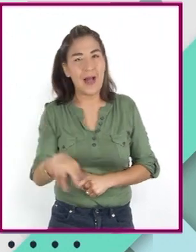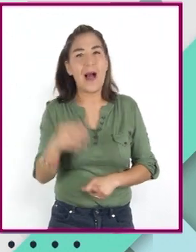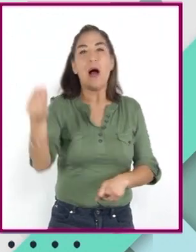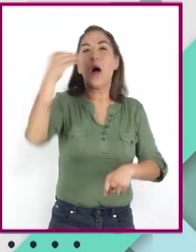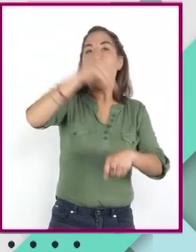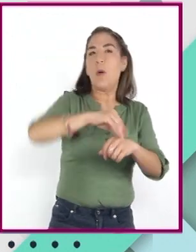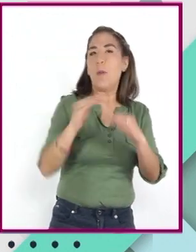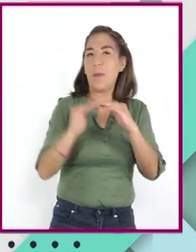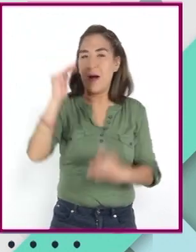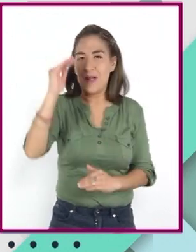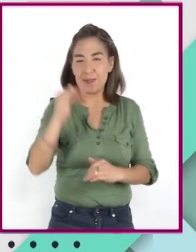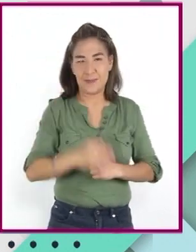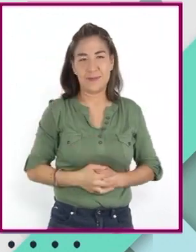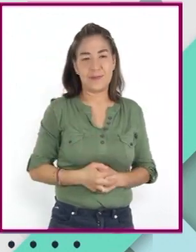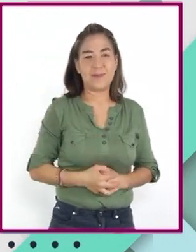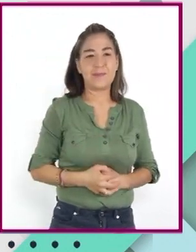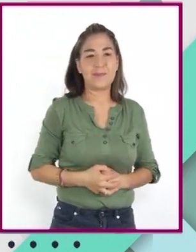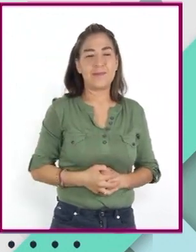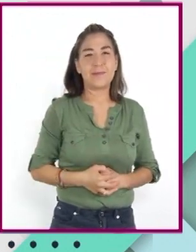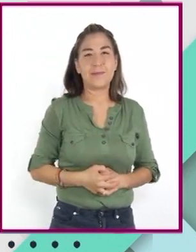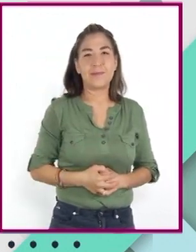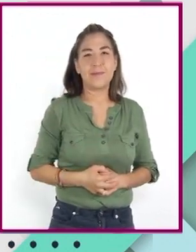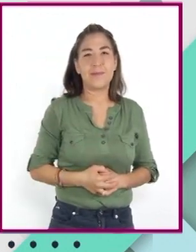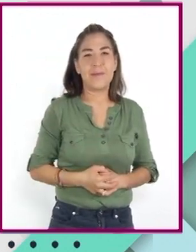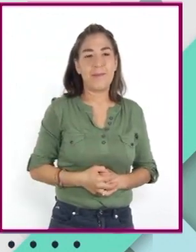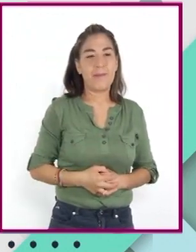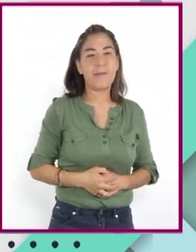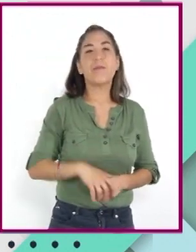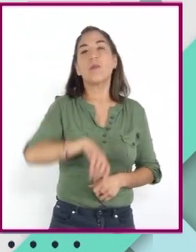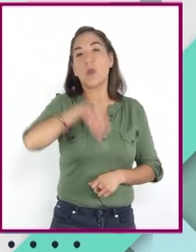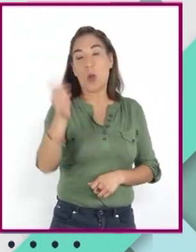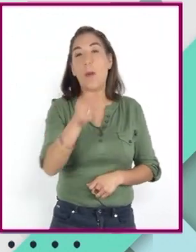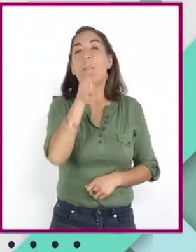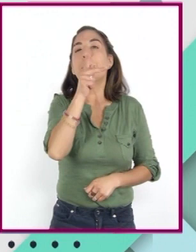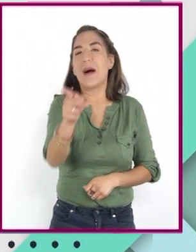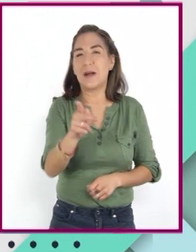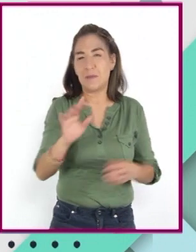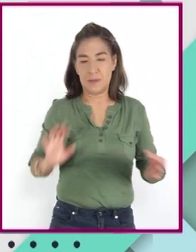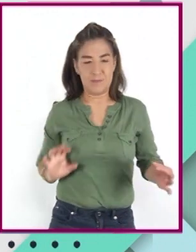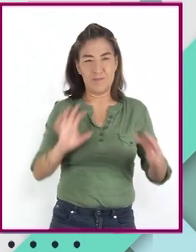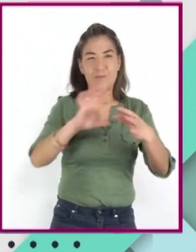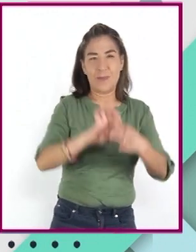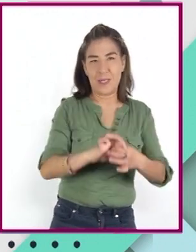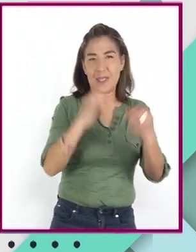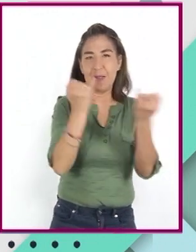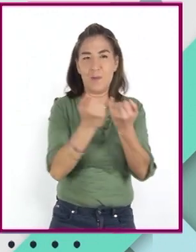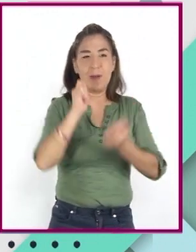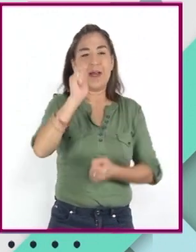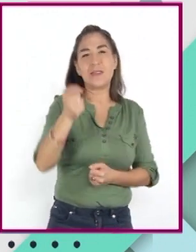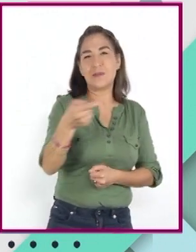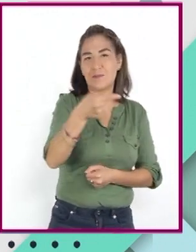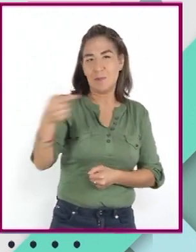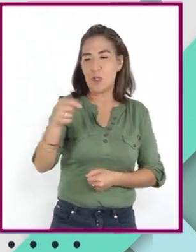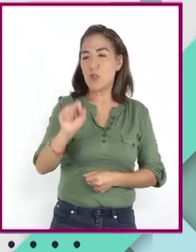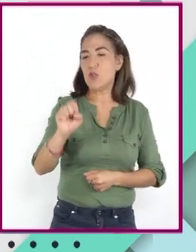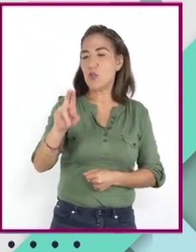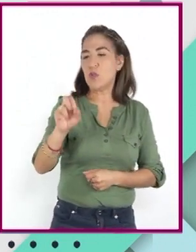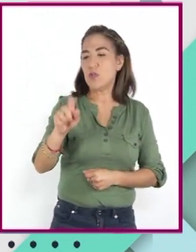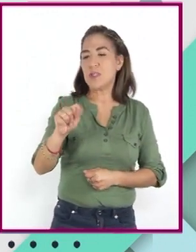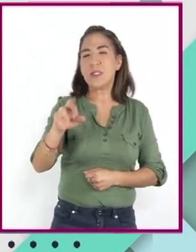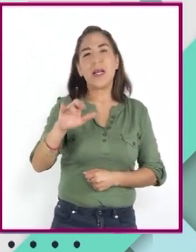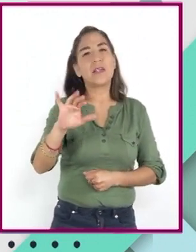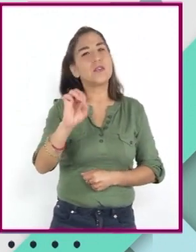aumentar, añadir. Las palabras asociadas a la sustracción o